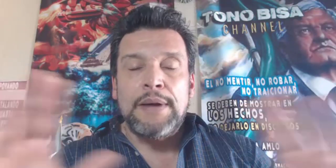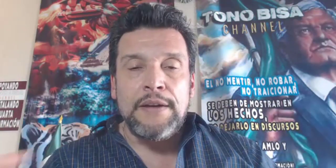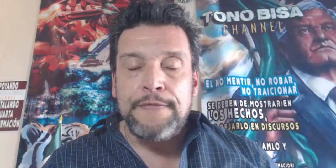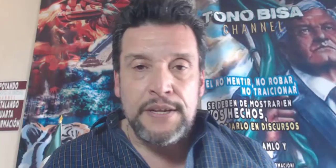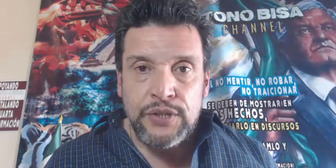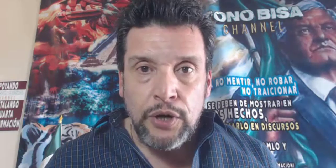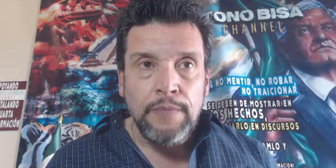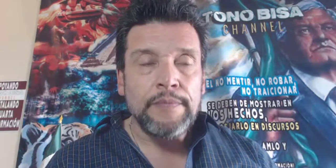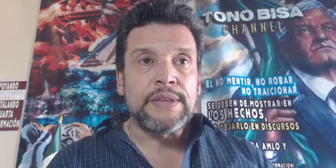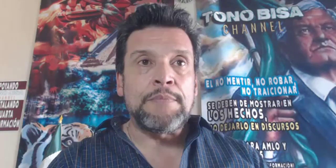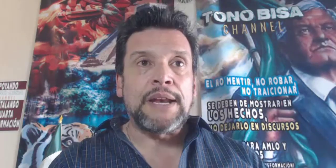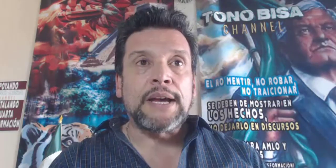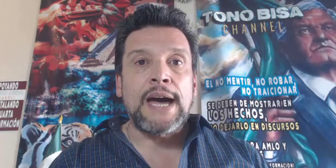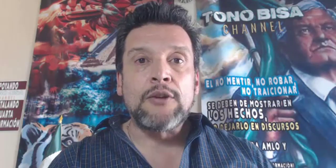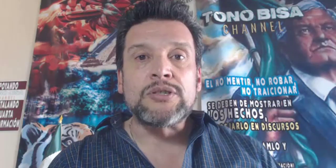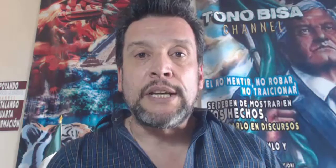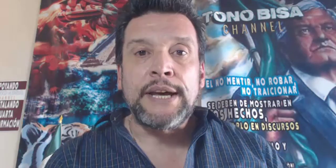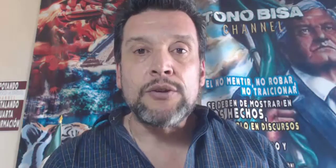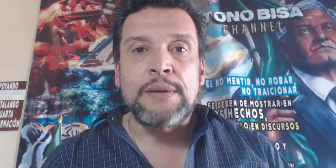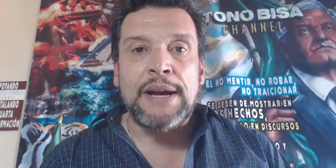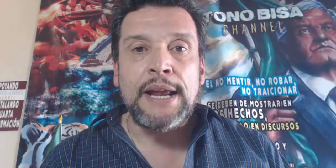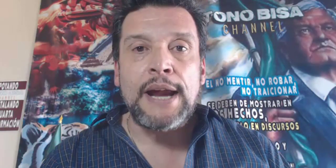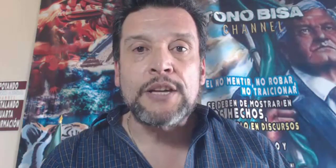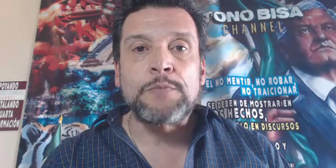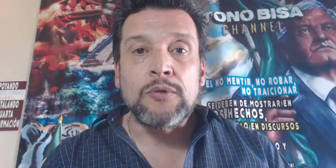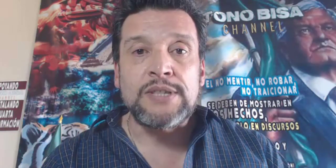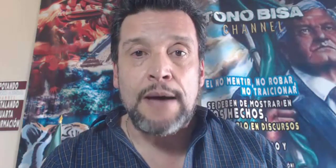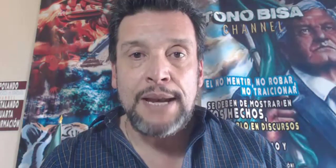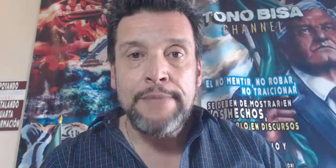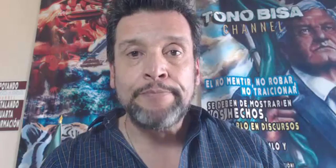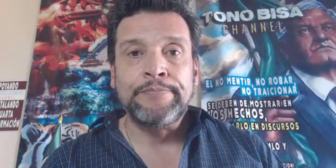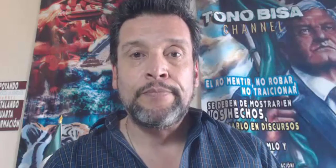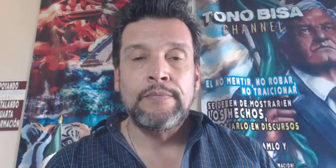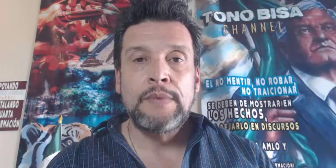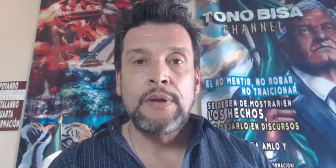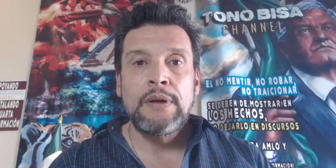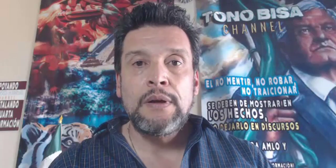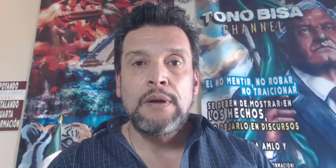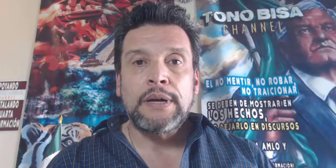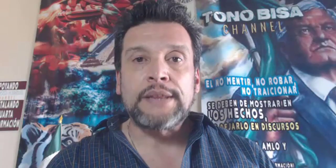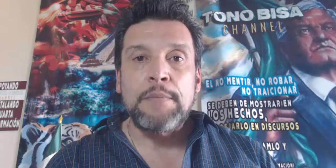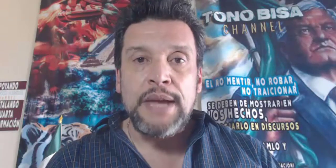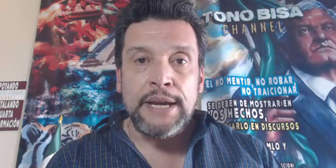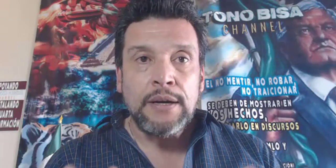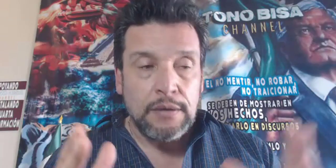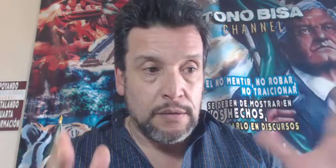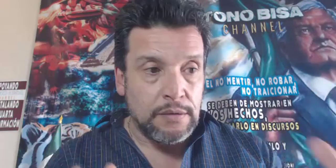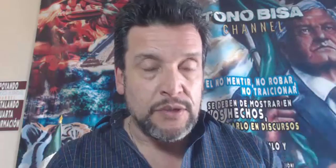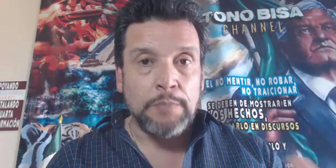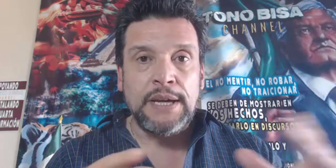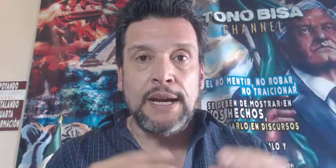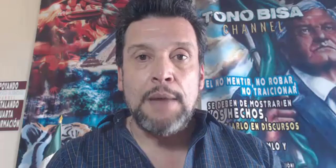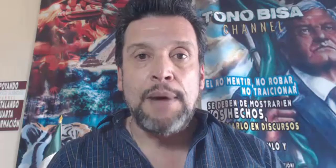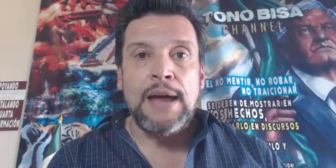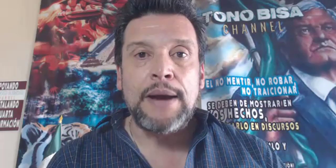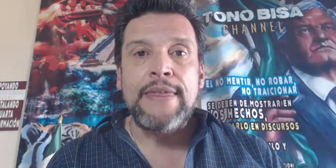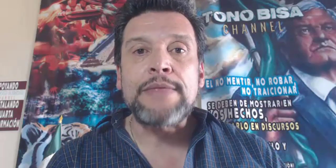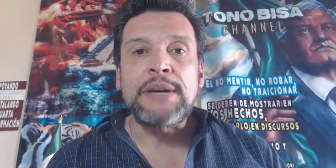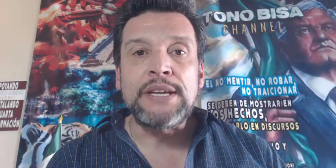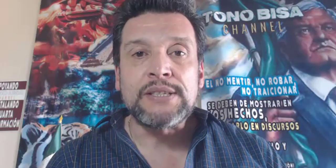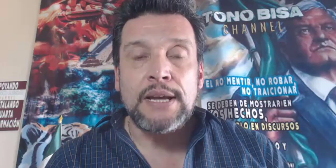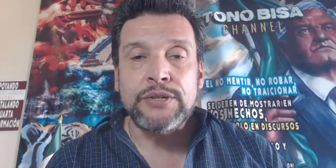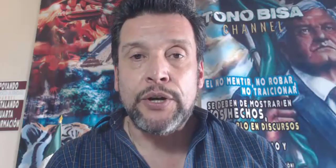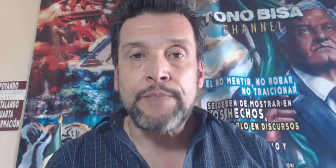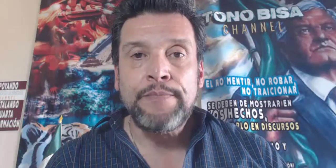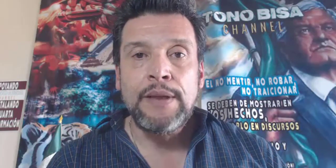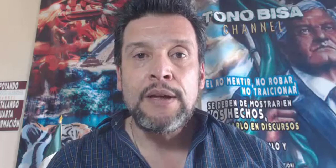el beneficio de manejar los dineros de manera responsable que también se obtiene la palabra